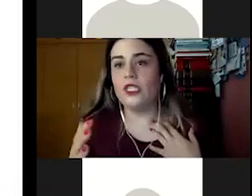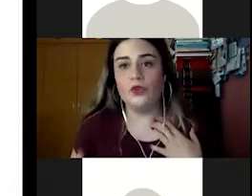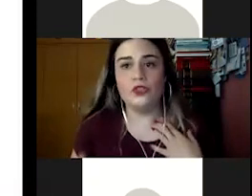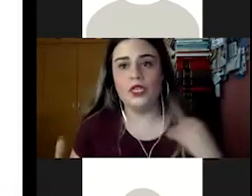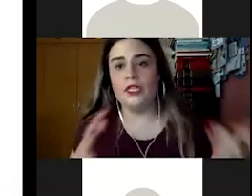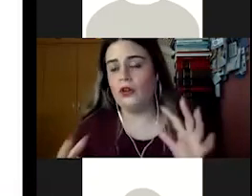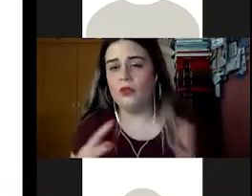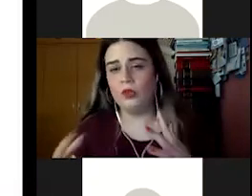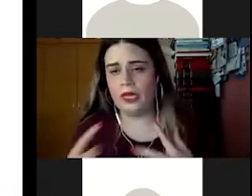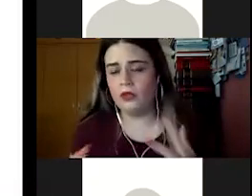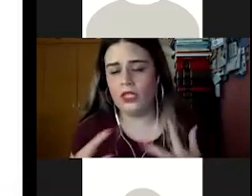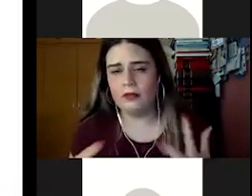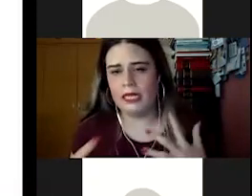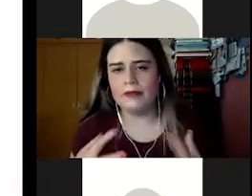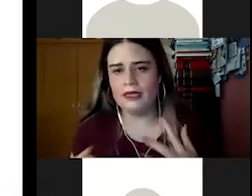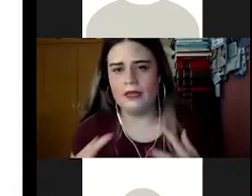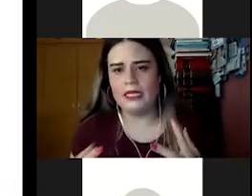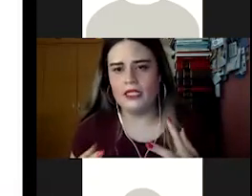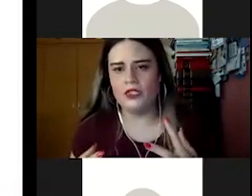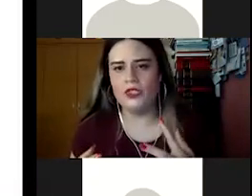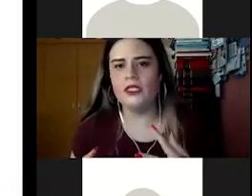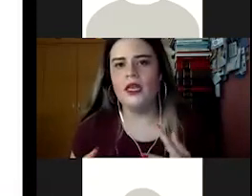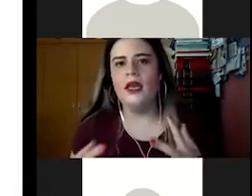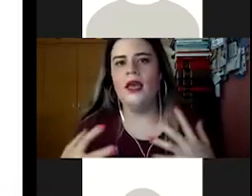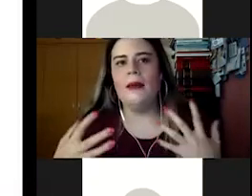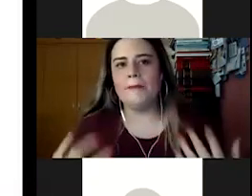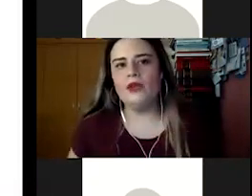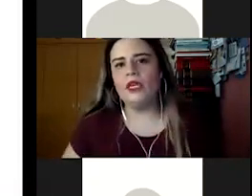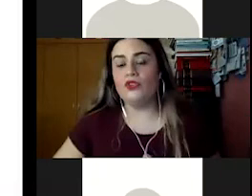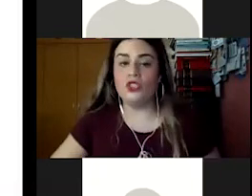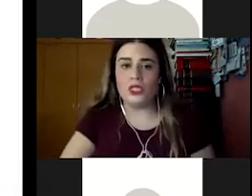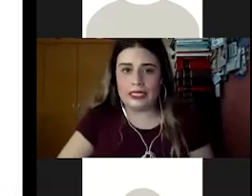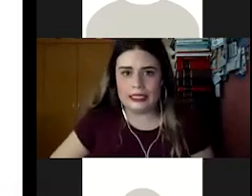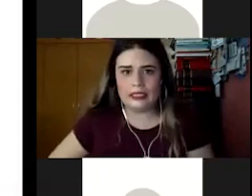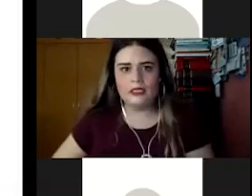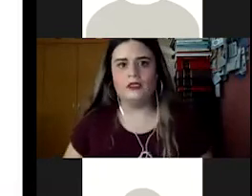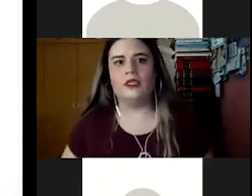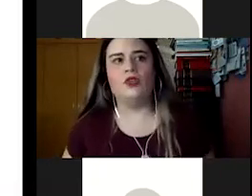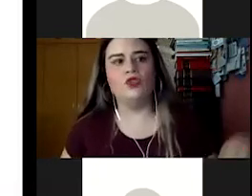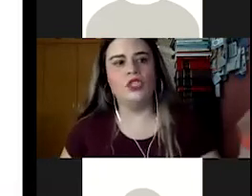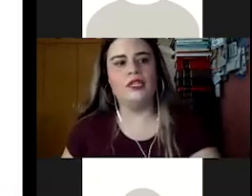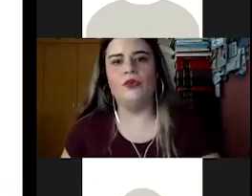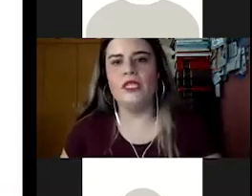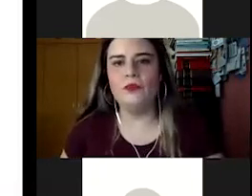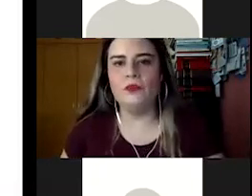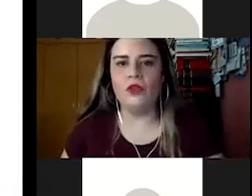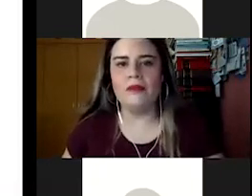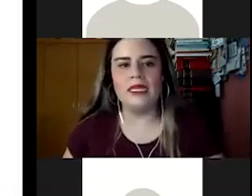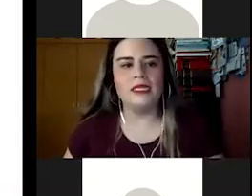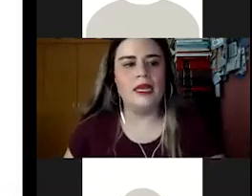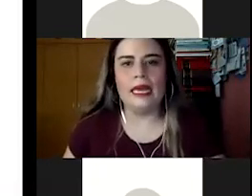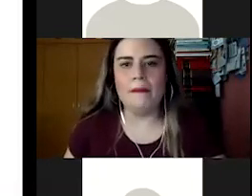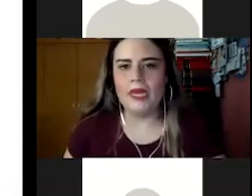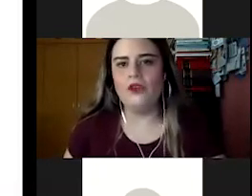con esfuerzos que han hecho ambos gobiernos, ambas administraciones, pero que no se socializan, que no se le pone un poco de